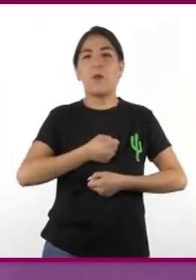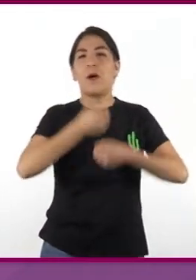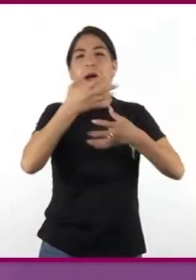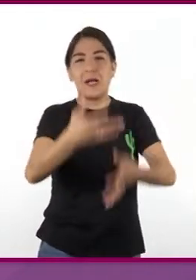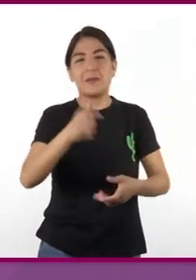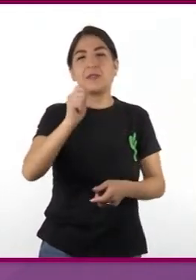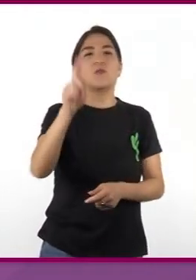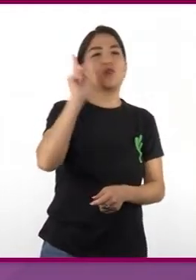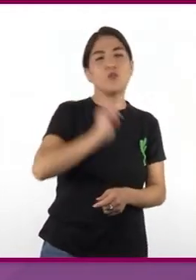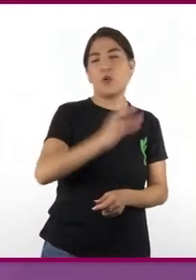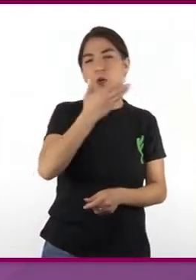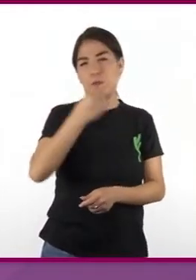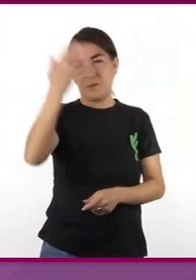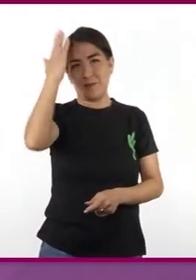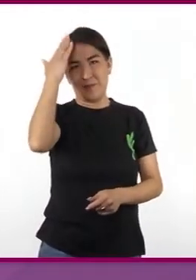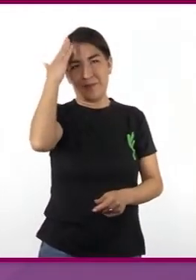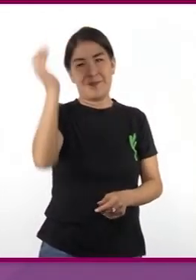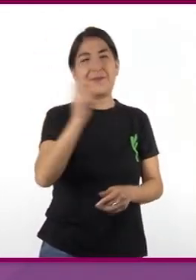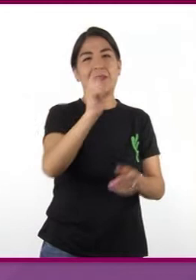o autora de la obra.